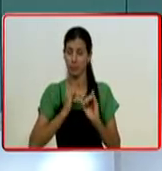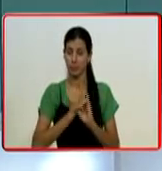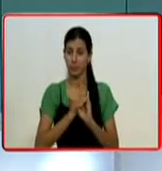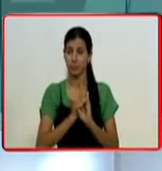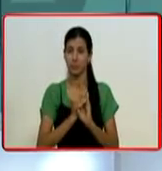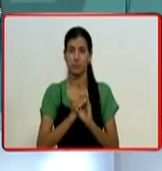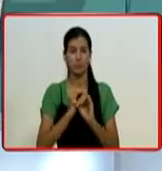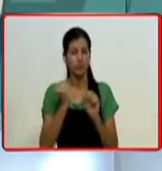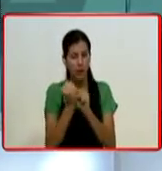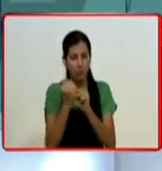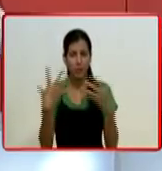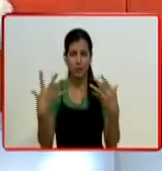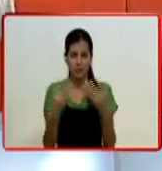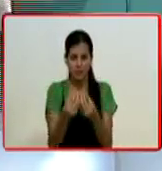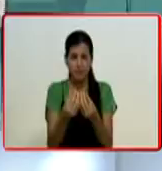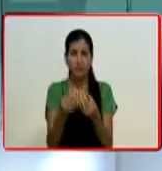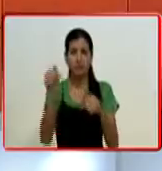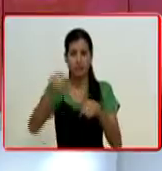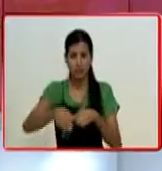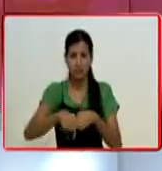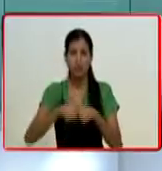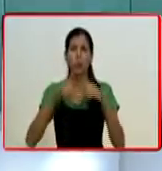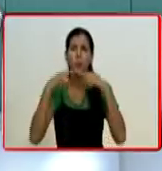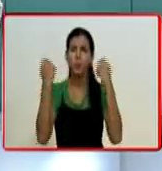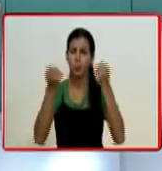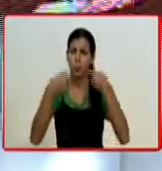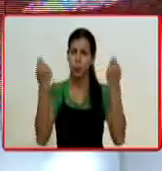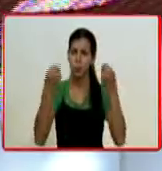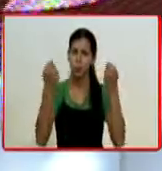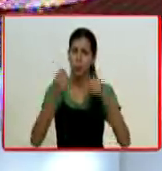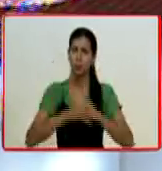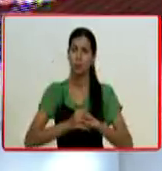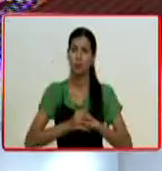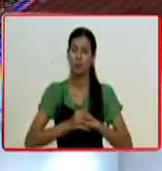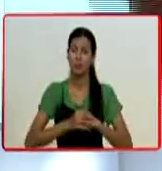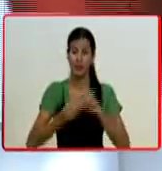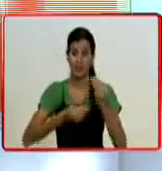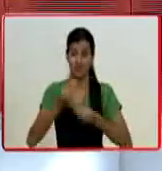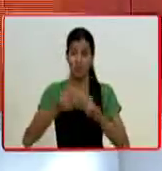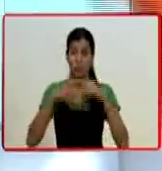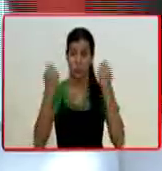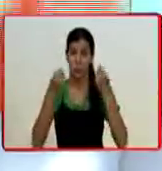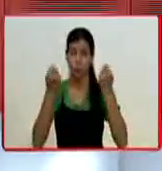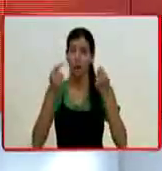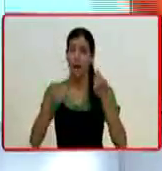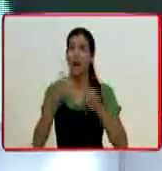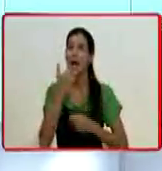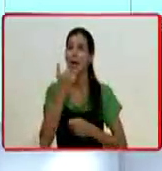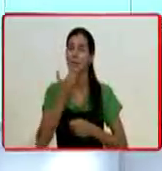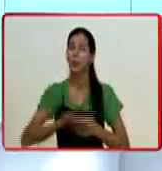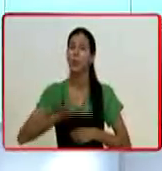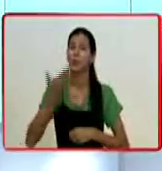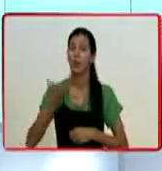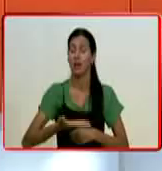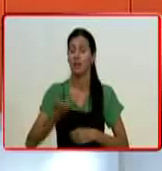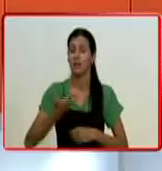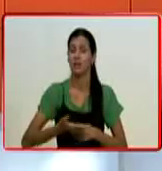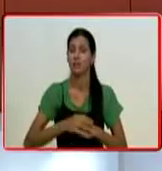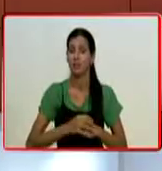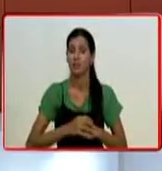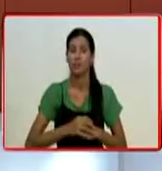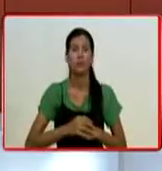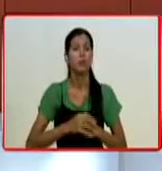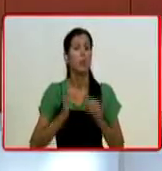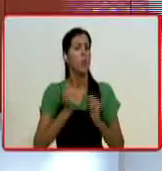Aquí, dentro de la campaña que se está generando, hay un factor fundamental que cualquier venezolano y